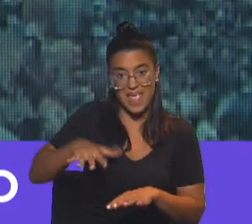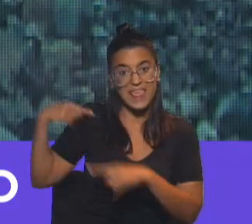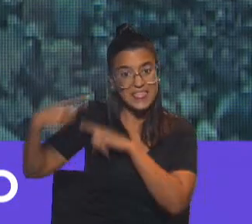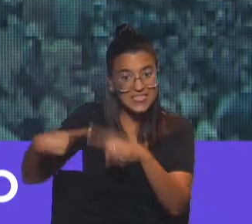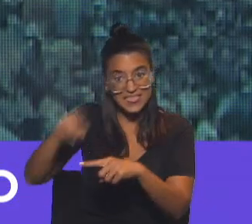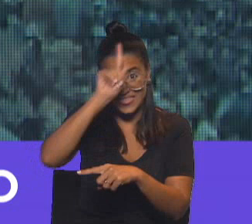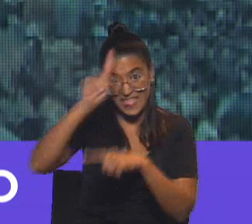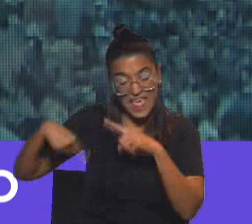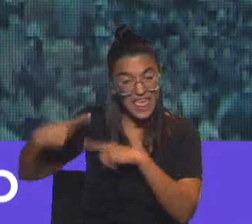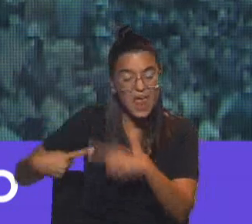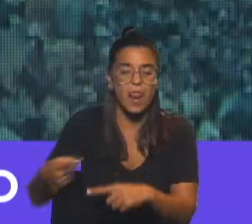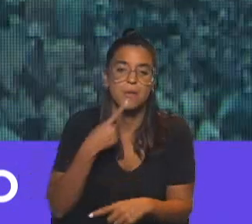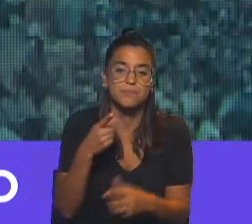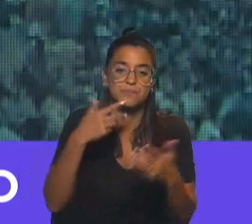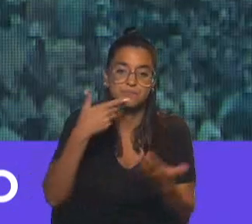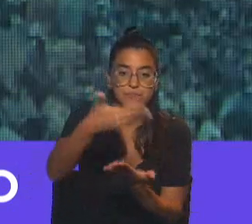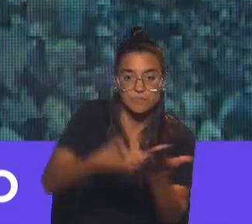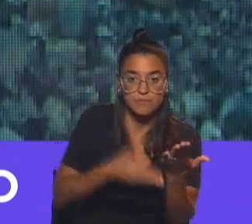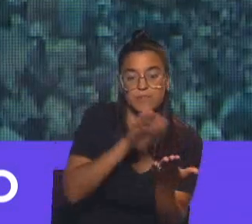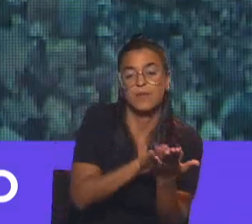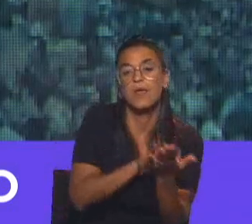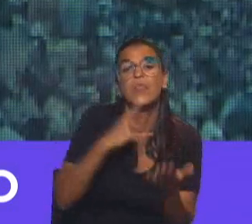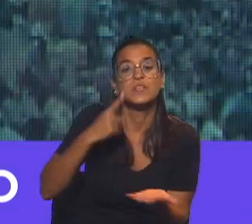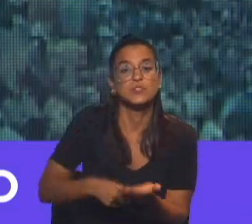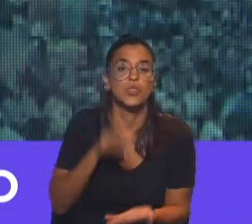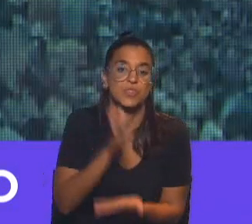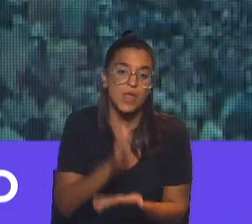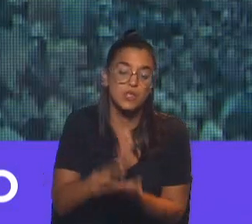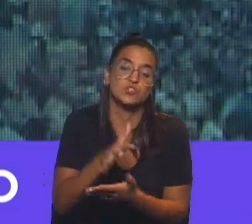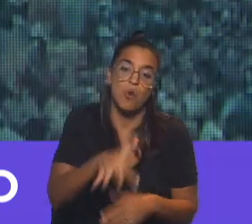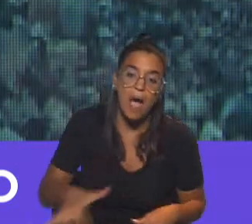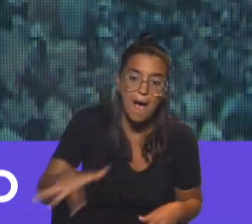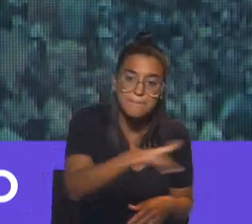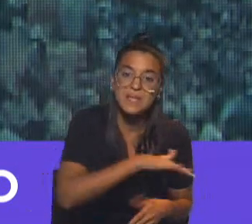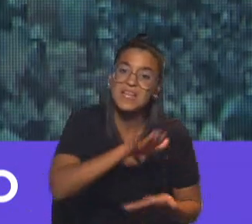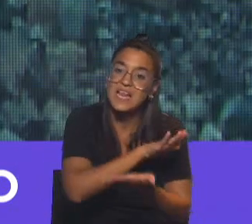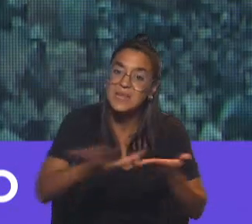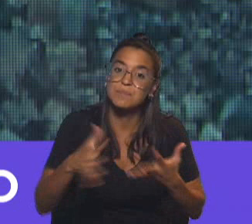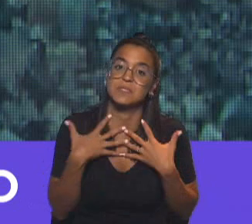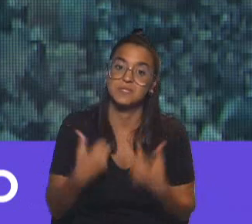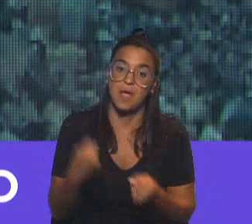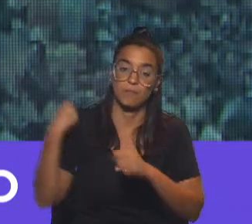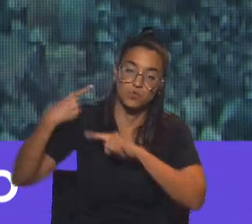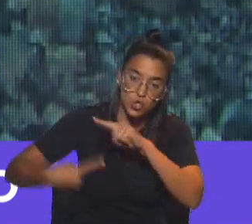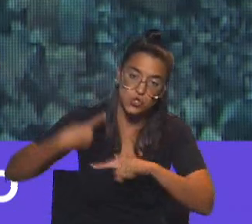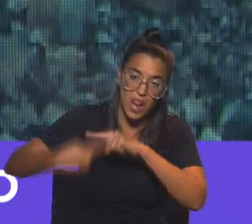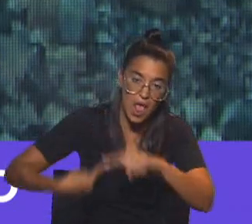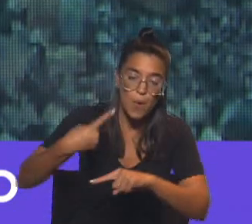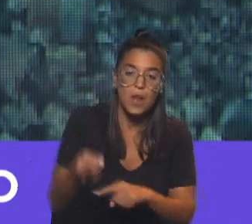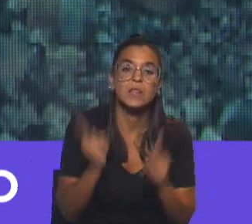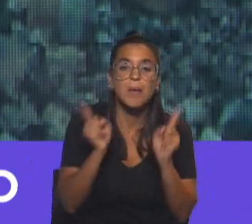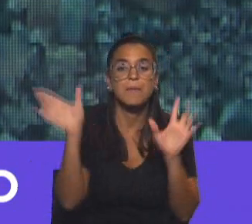de resoluciones se toma la decisión del derecho a un ambiente limpio, sano y sostenible, así como